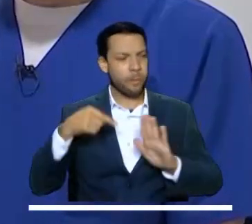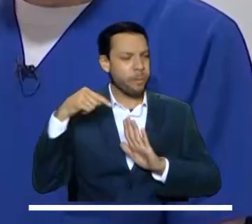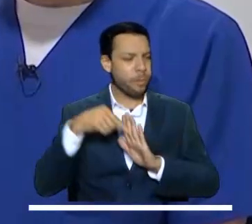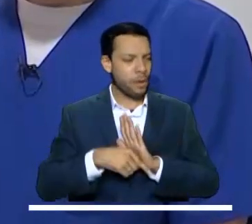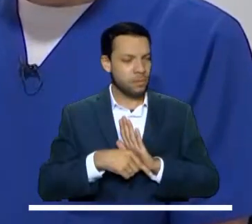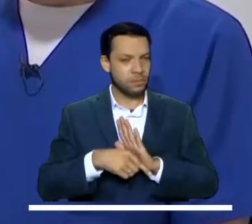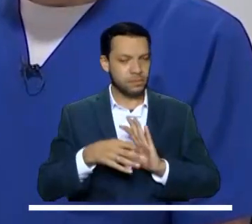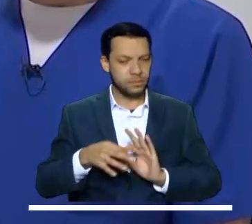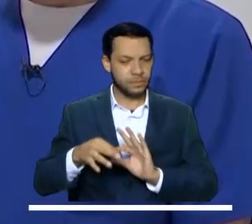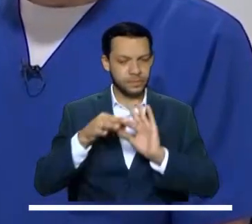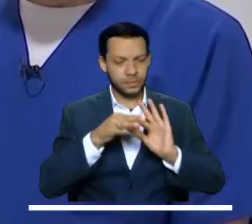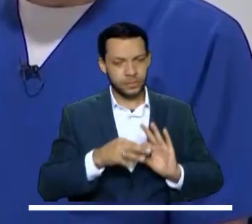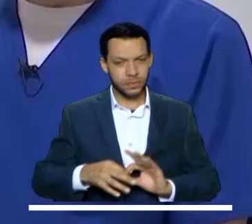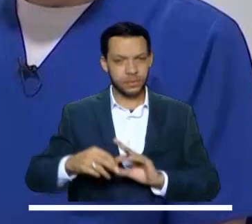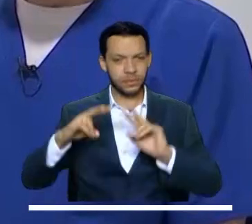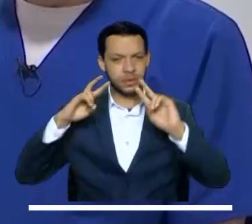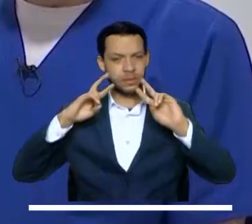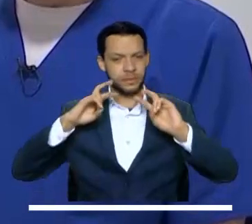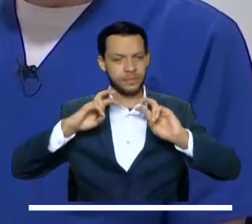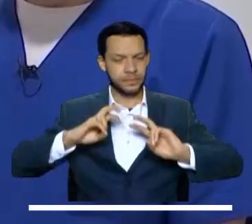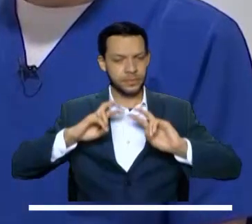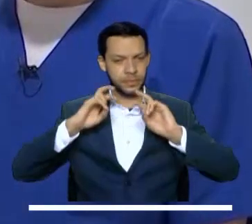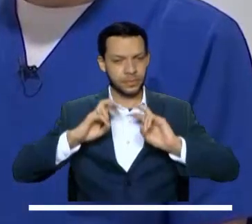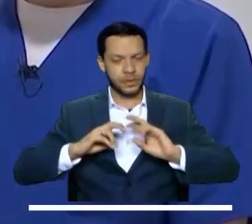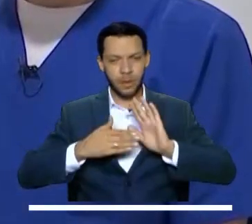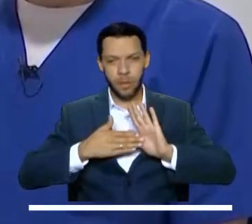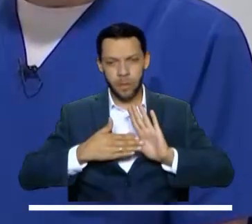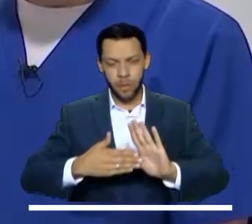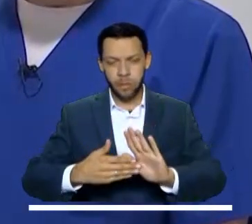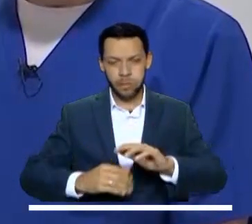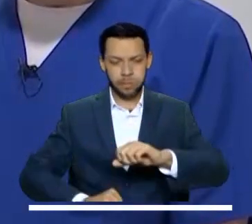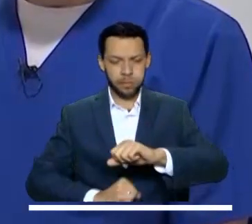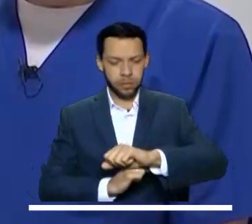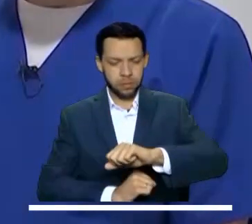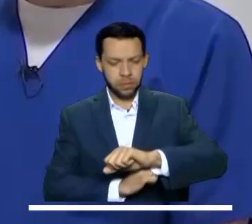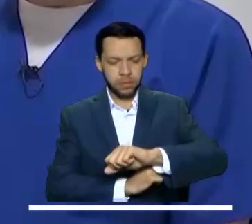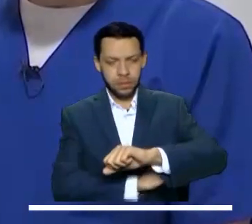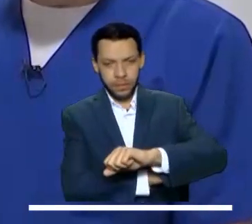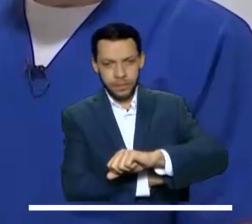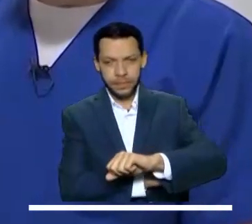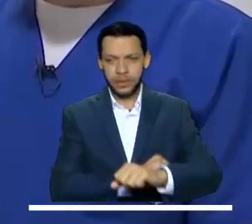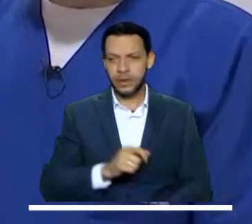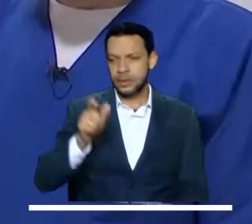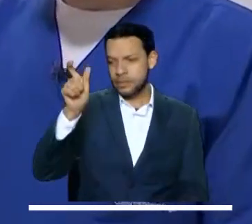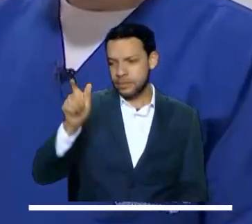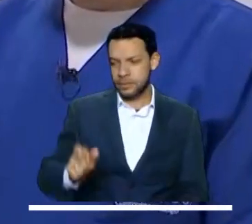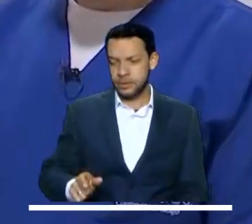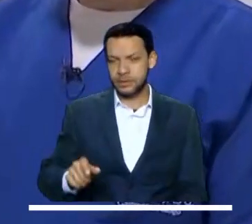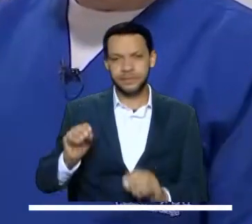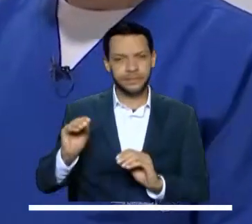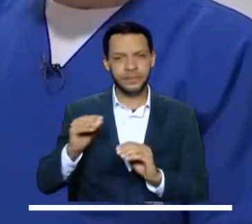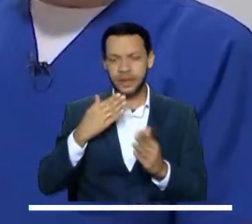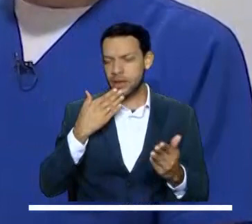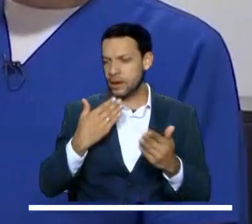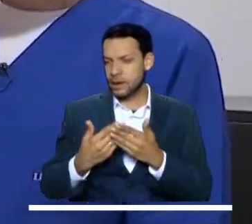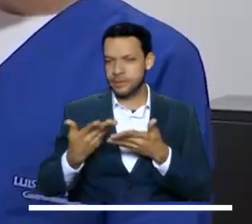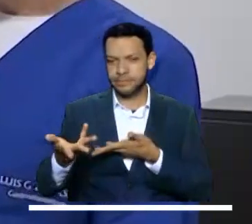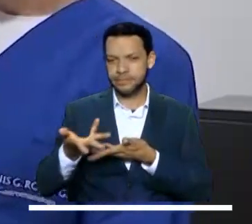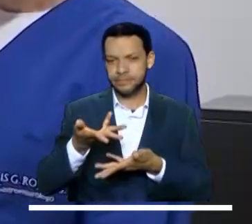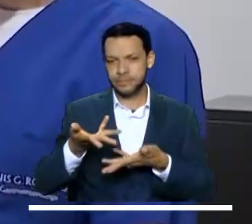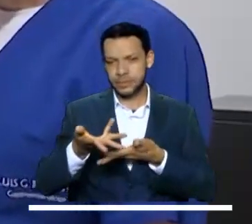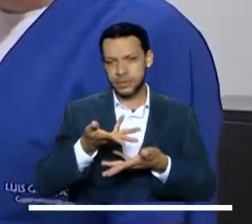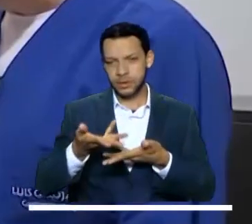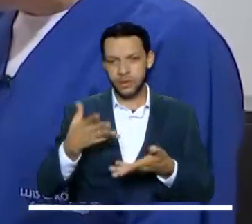gastrointestinal y los apoyos diagnósticos en este campo. Doctor Luis Guillermo, muchas gracias por estar con nosotros y bienvenido a Conexión